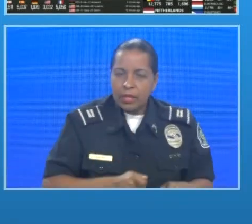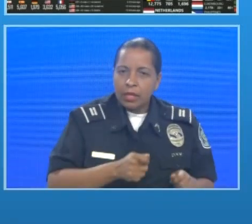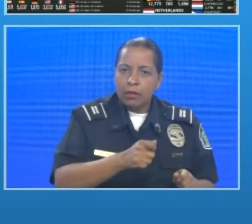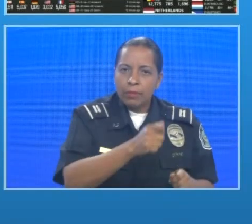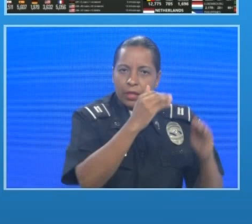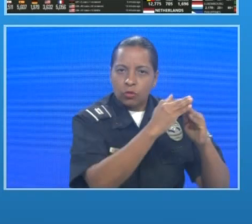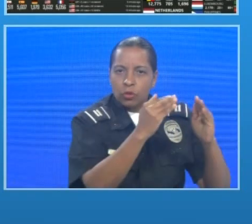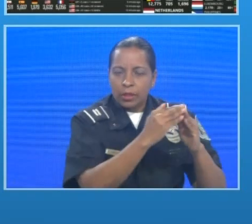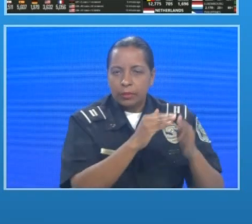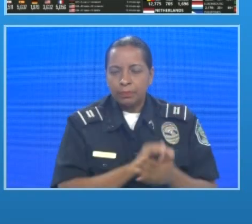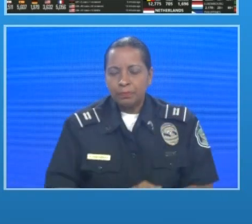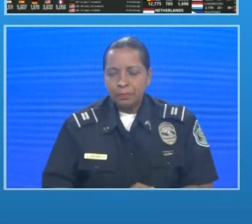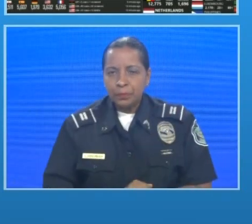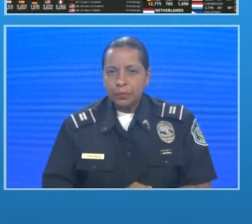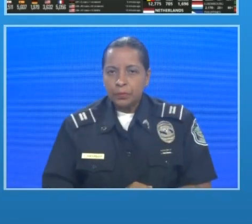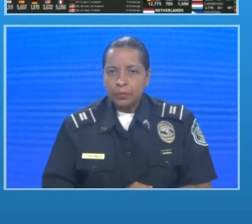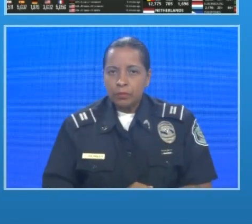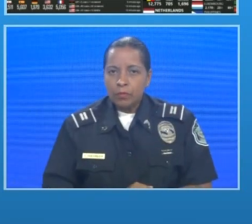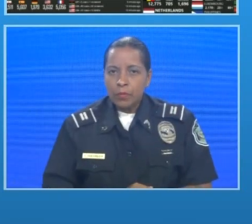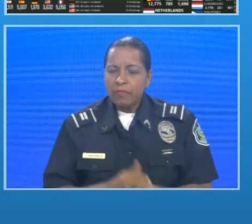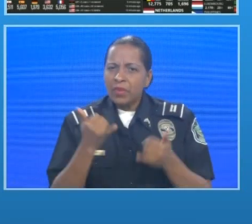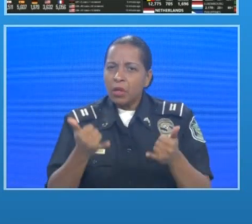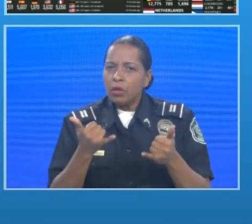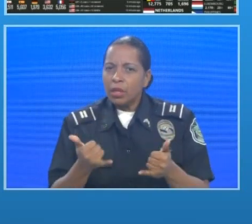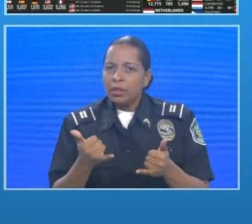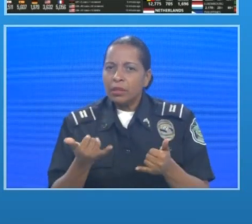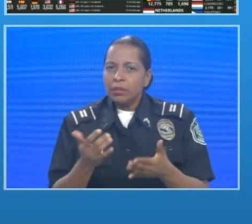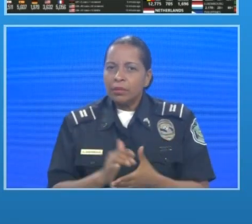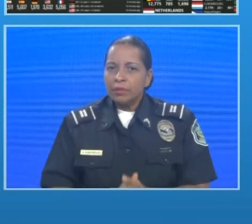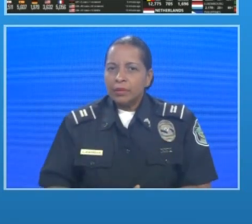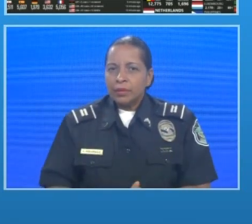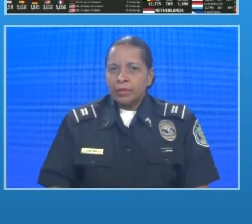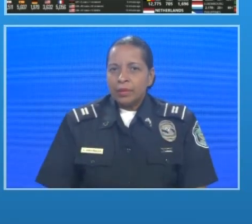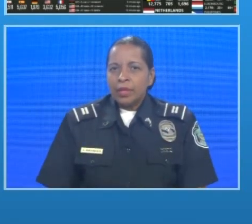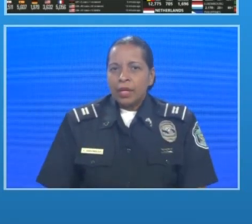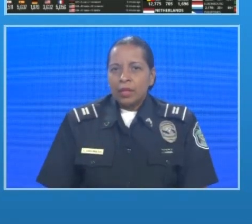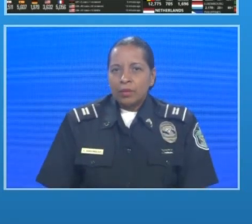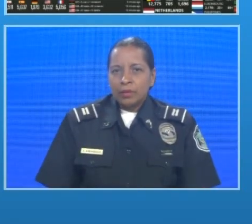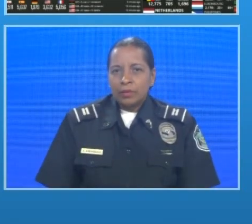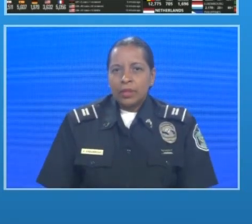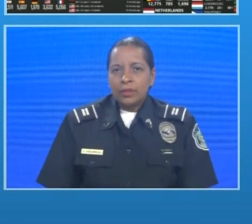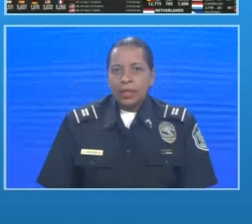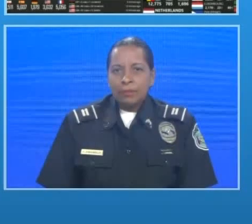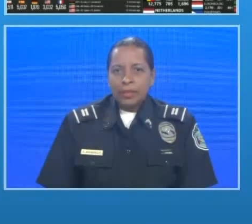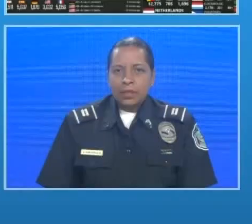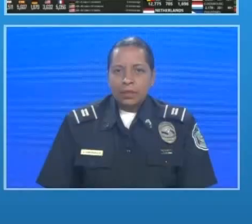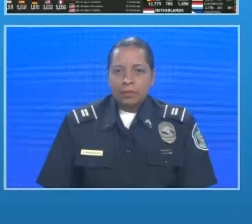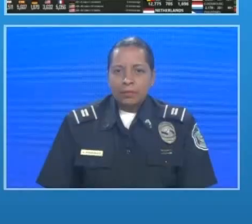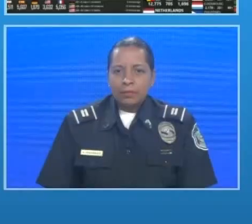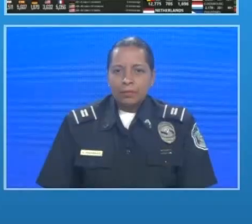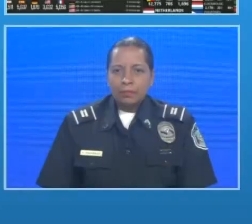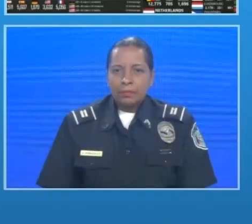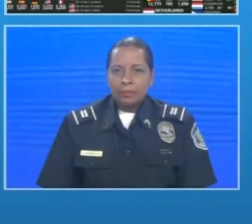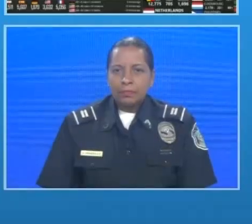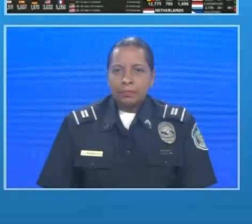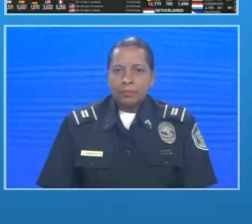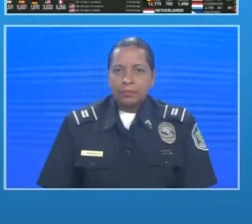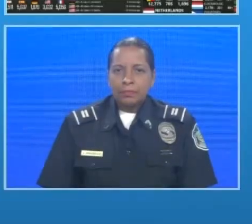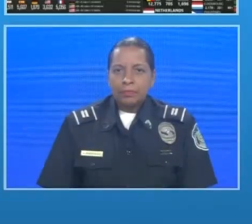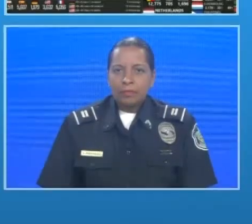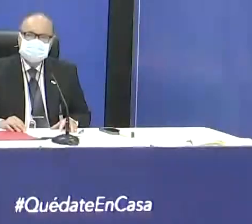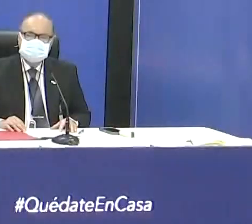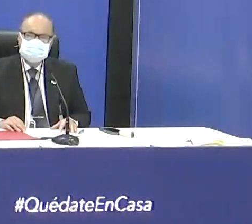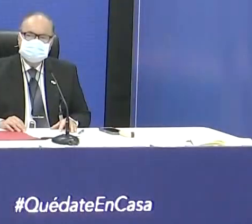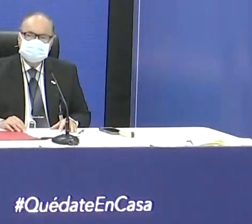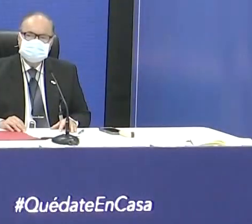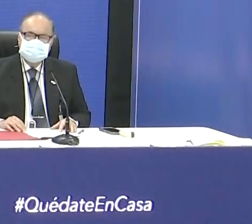Y ahora no podemos, ya tenemos la señal, estamos preparados, señor presidente. No, esperamos sus palabras.